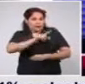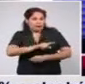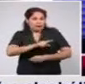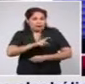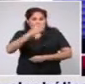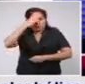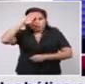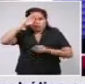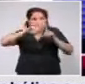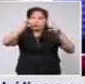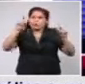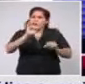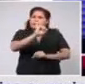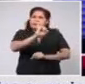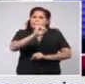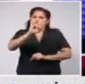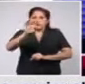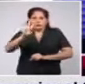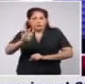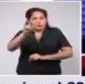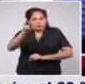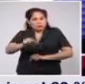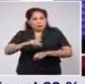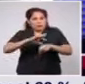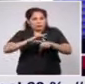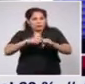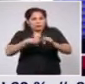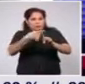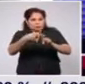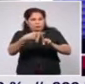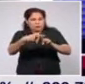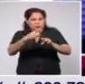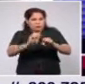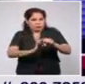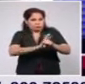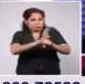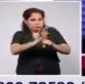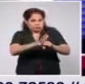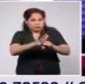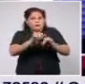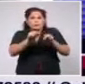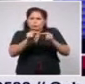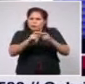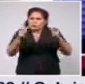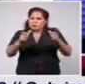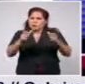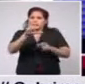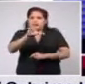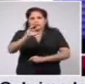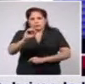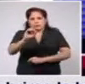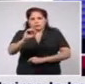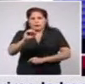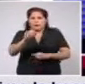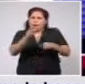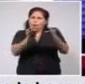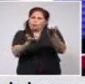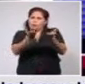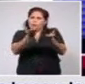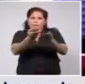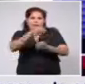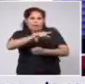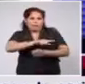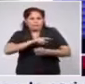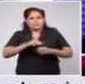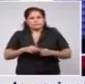reporta 774 casos positivos a la COVID-19, un poco más de 50 en relación con la jornada de